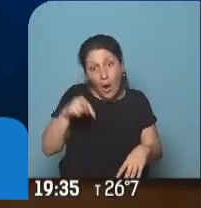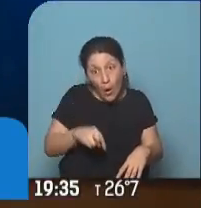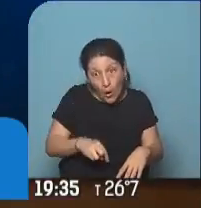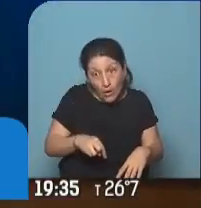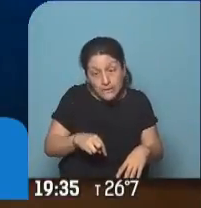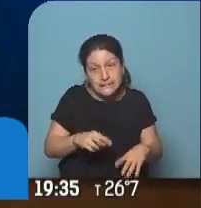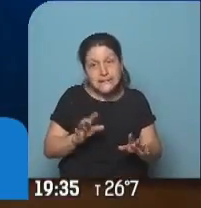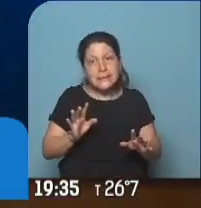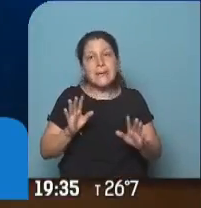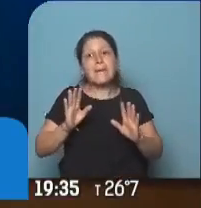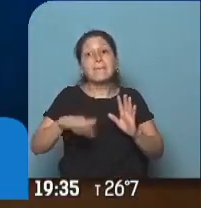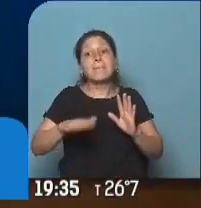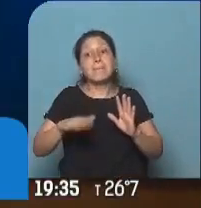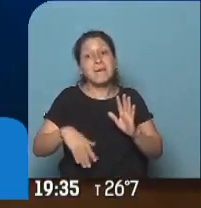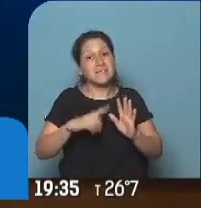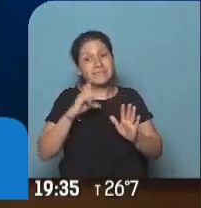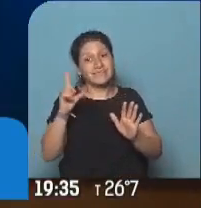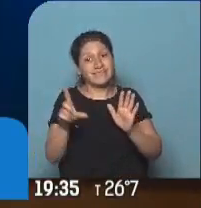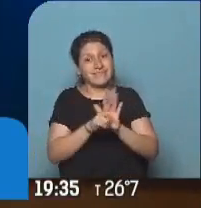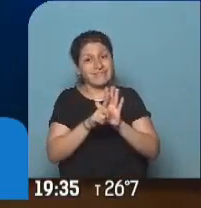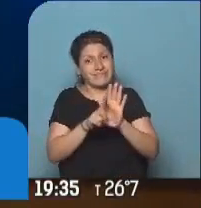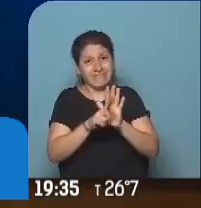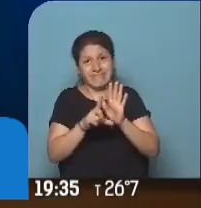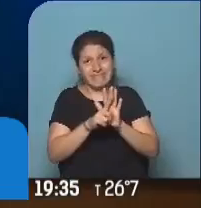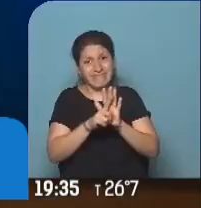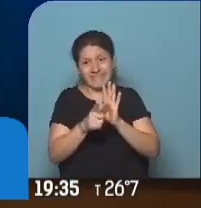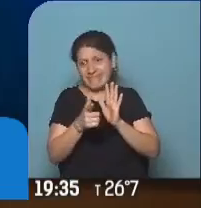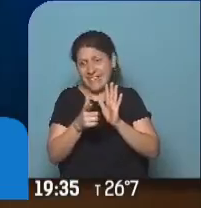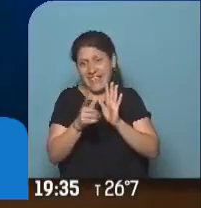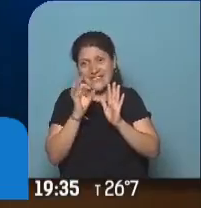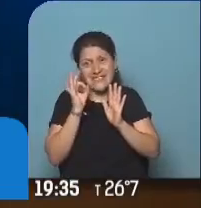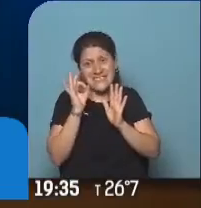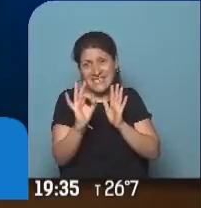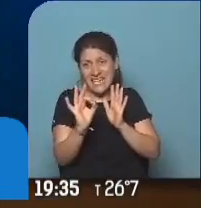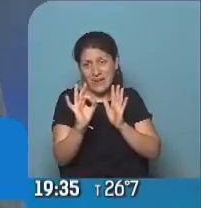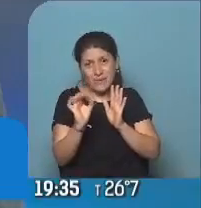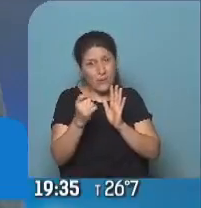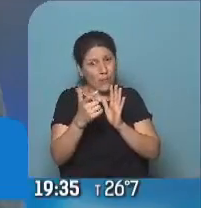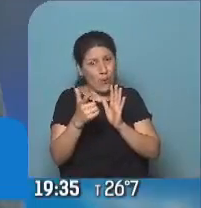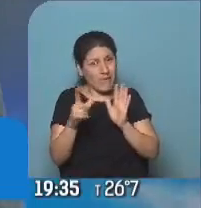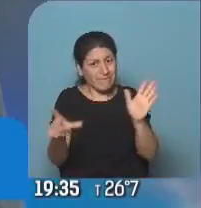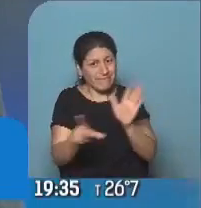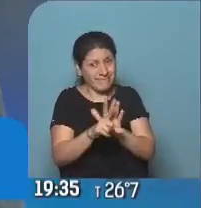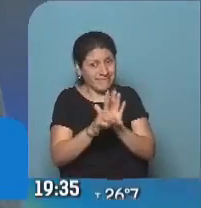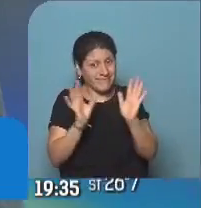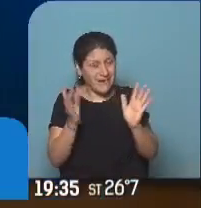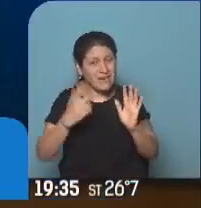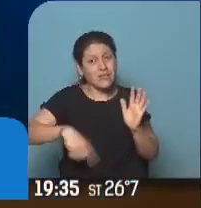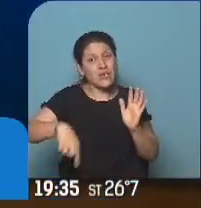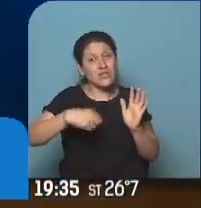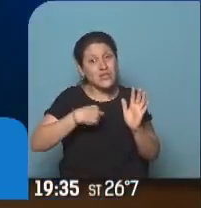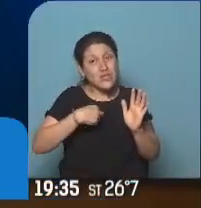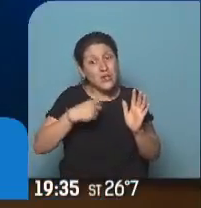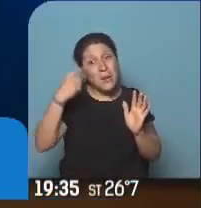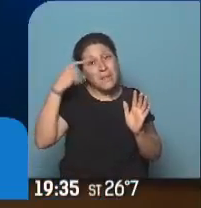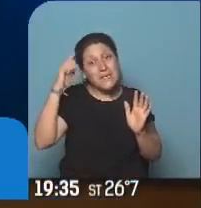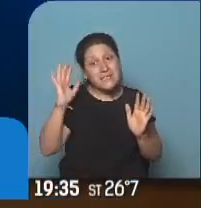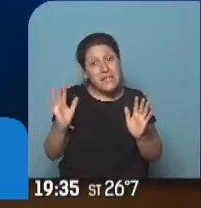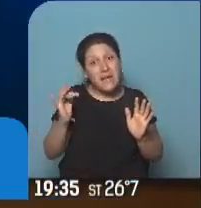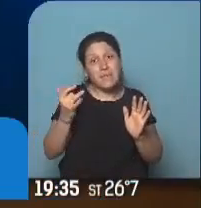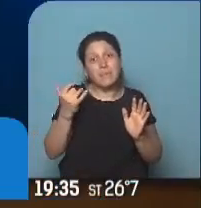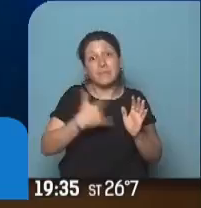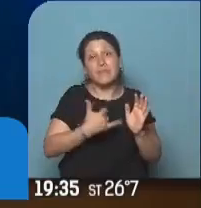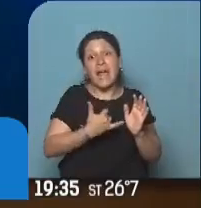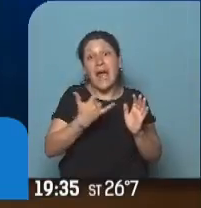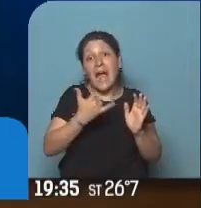tiene menos legitimidad que nunca. O sea, no ha habido un momento en el cual existan tantas democracias